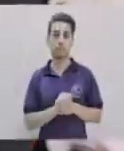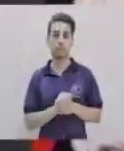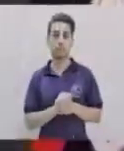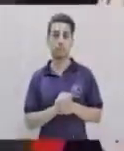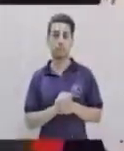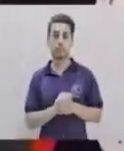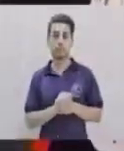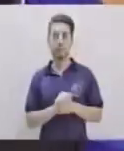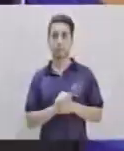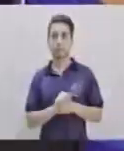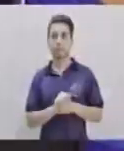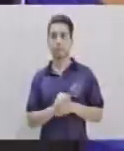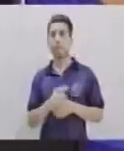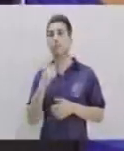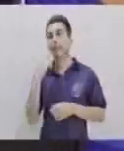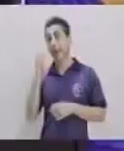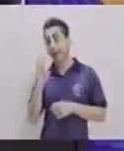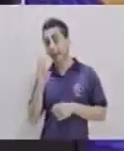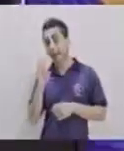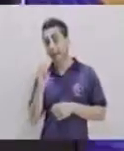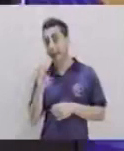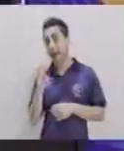círculo. E.